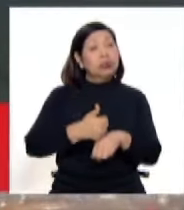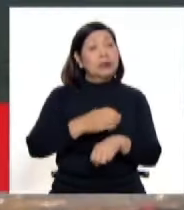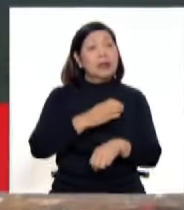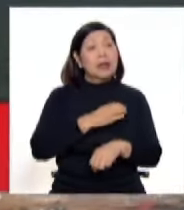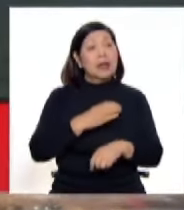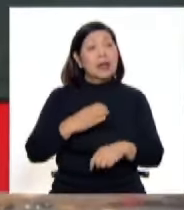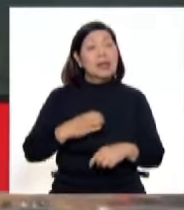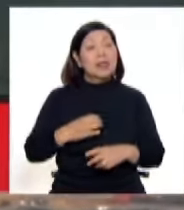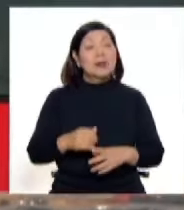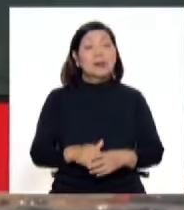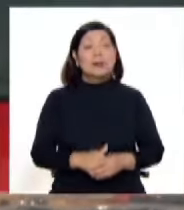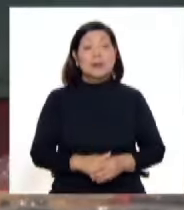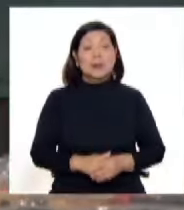callao a continuación mensaje